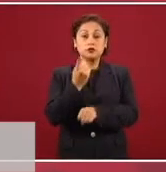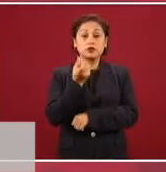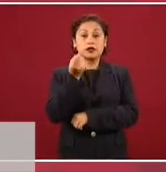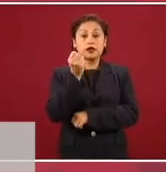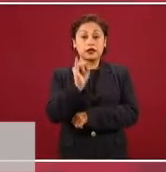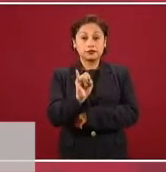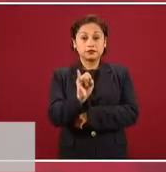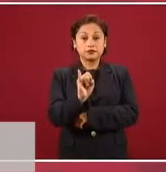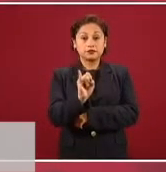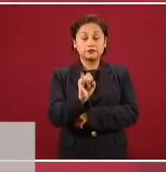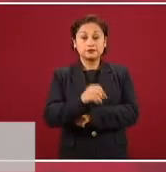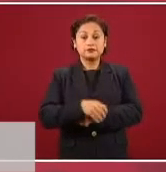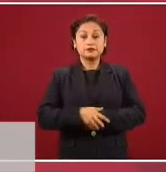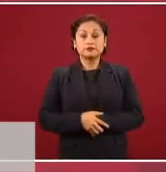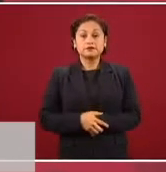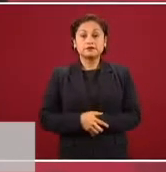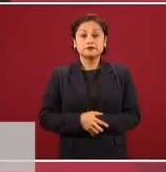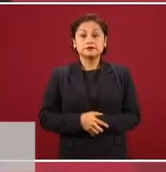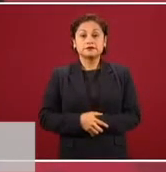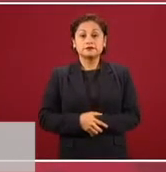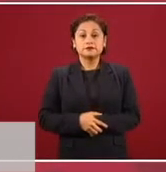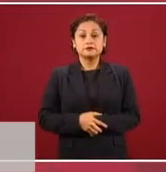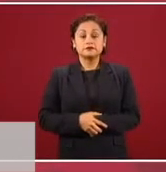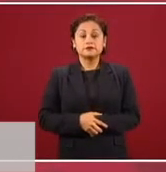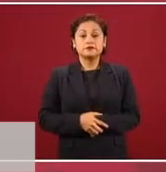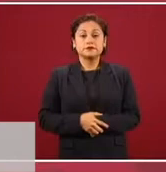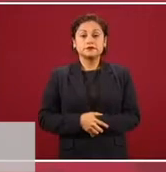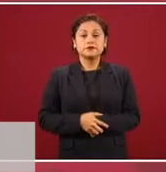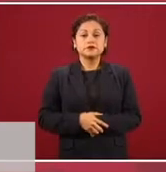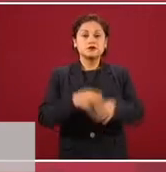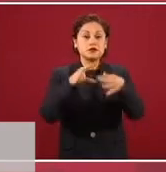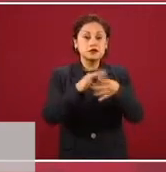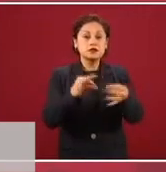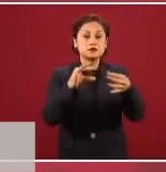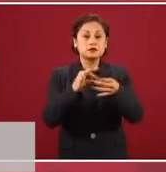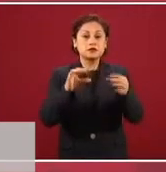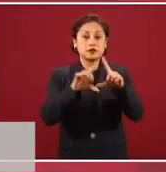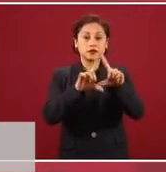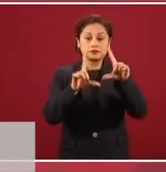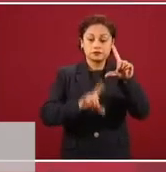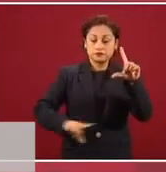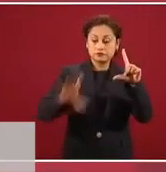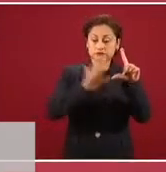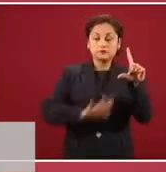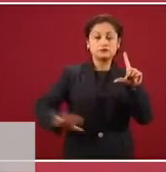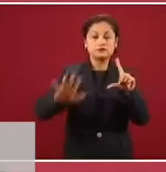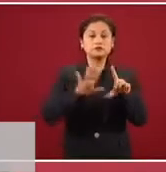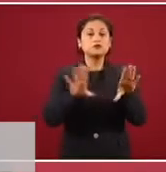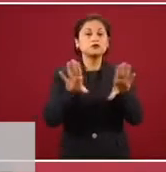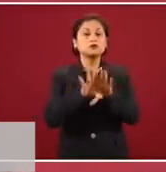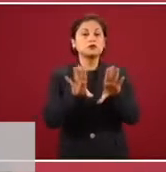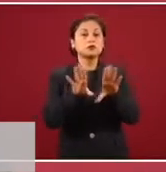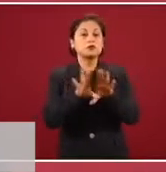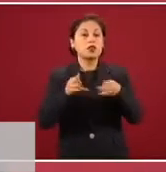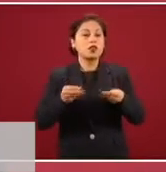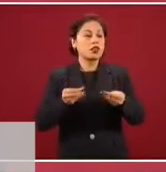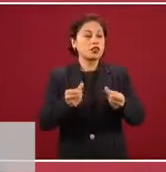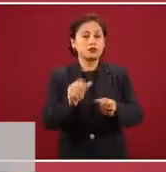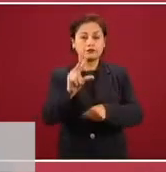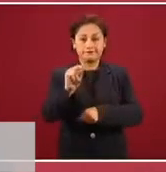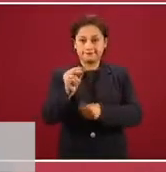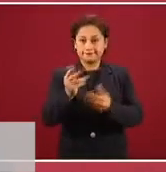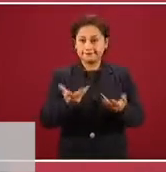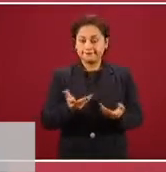Ante el proceso interno del partido Morena, evita emitir comentario alguno y desea que los partidos resuelvan sus diferencias de manera